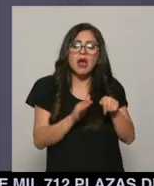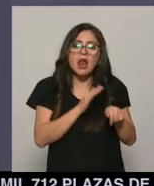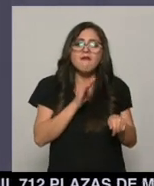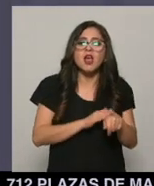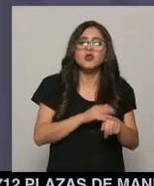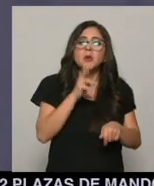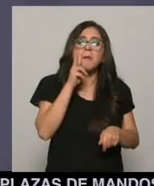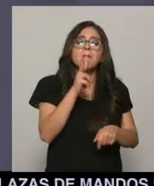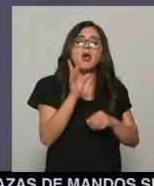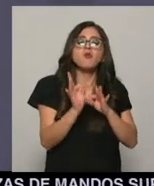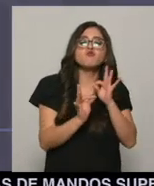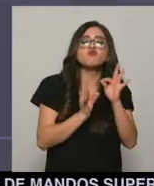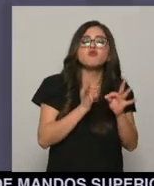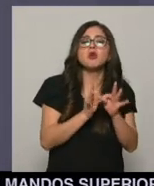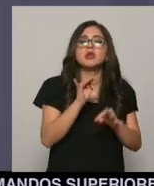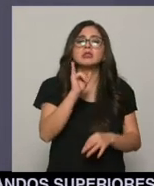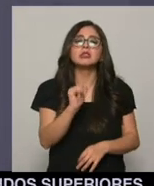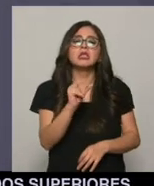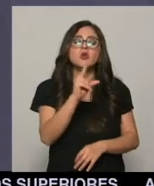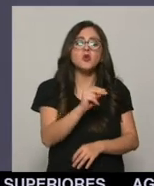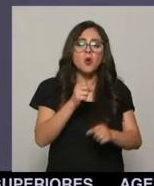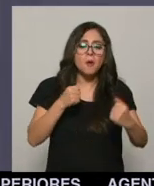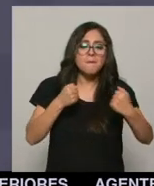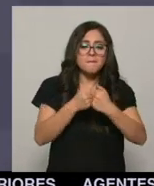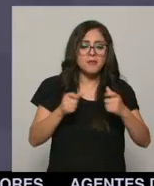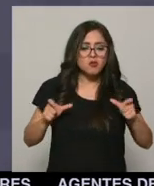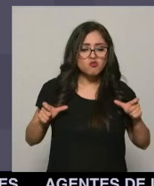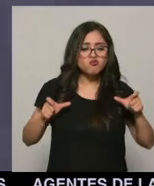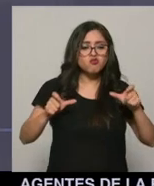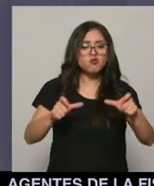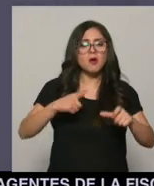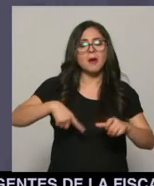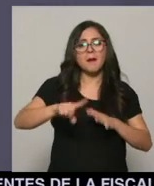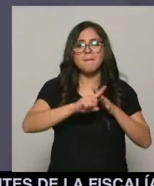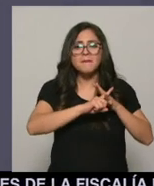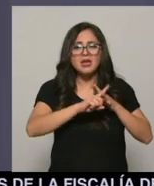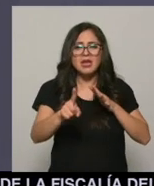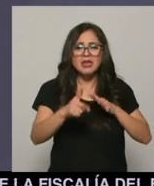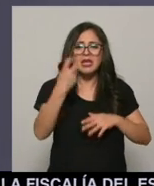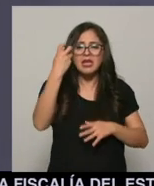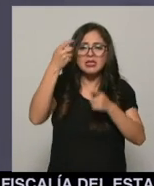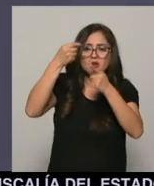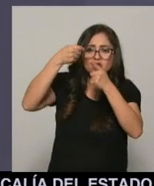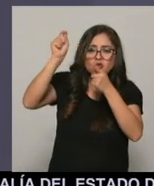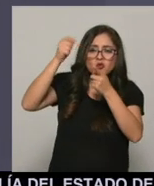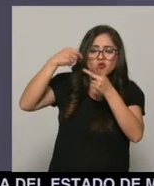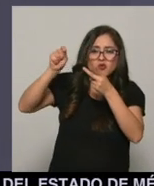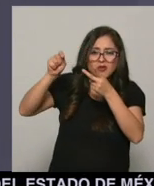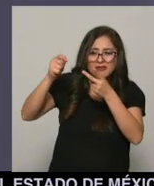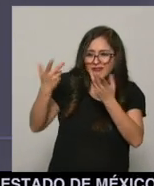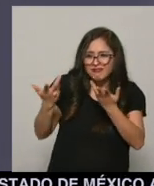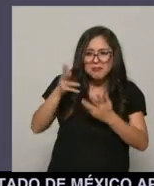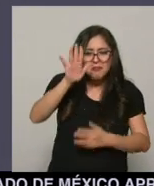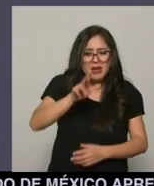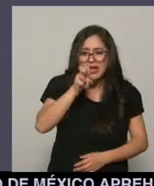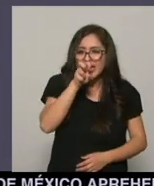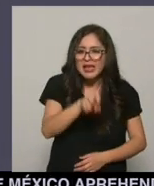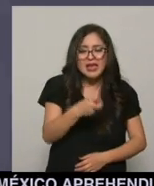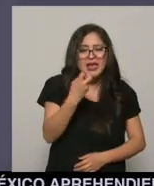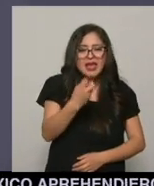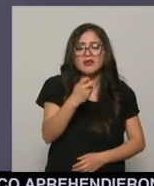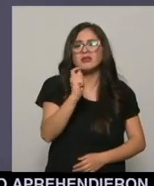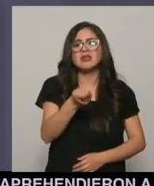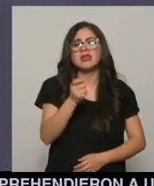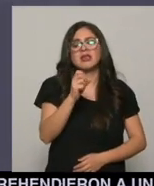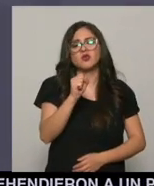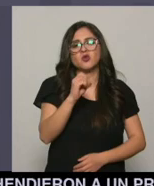estamos cumpliendo o no, deteniendo migrantes en la frontera para ponernos una palomita. Eso se llama cesión de soberanía, porque entonces la Guardia Nacional,